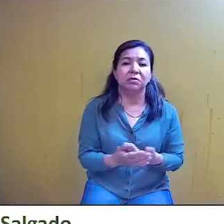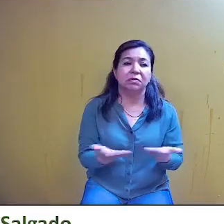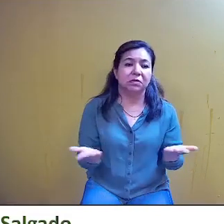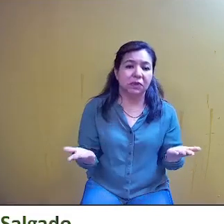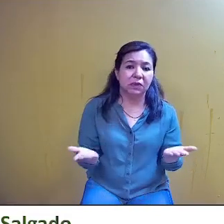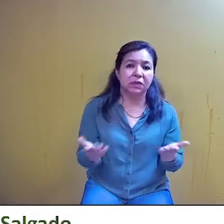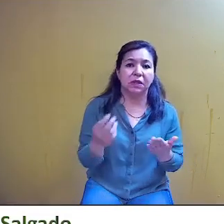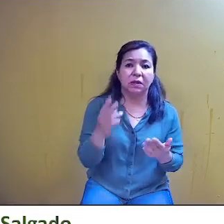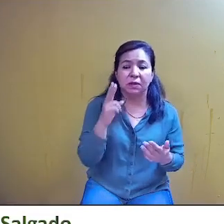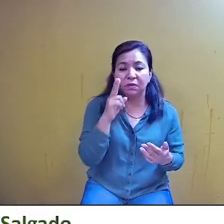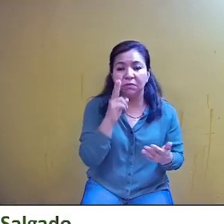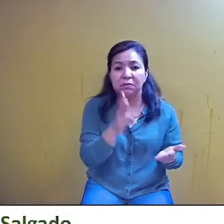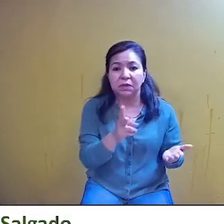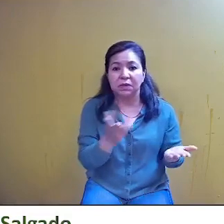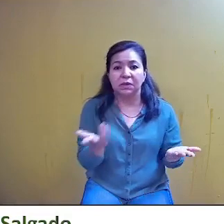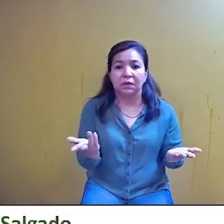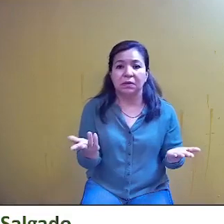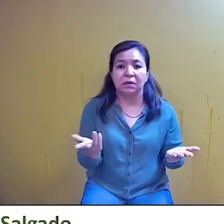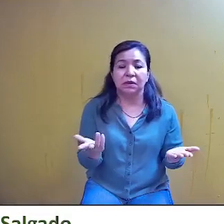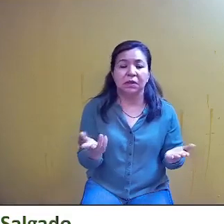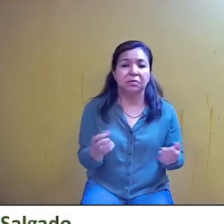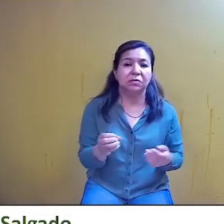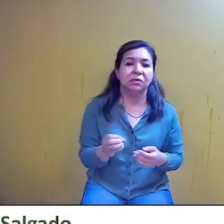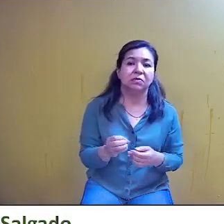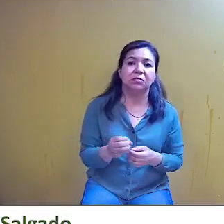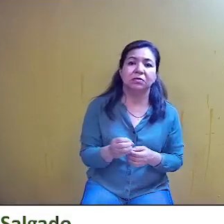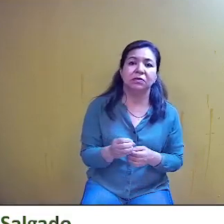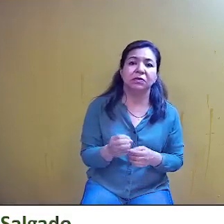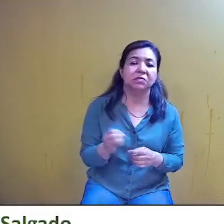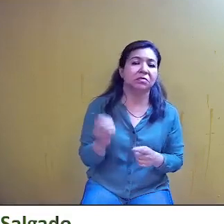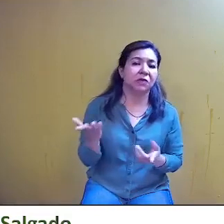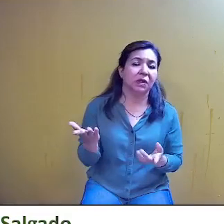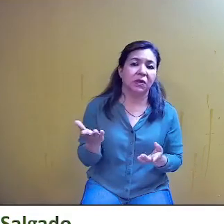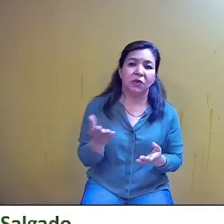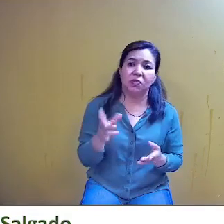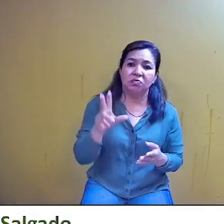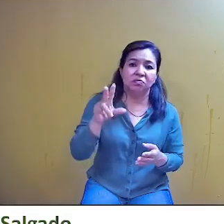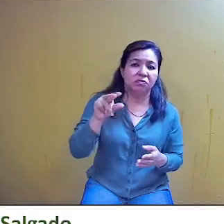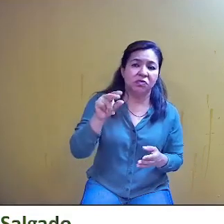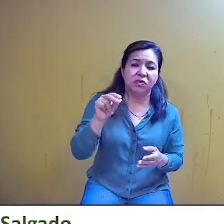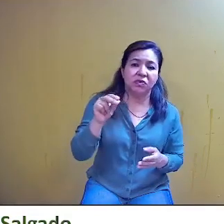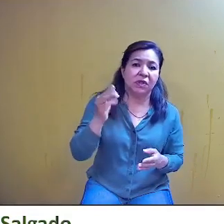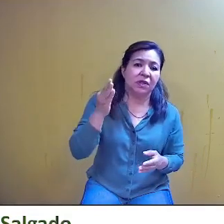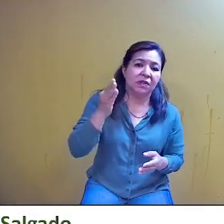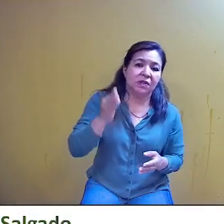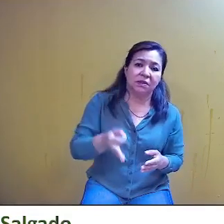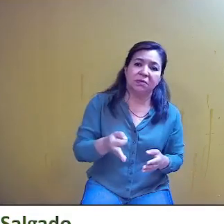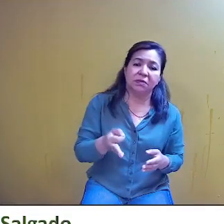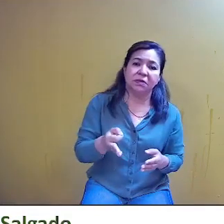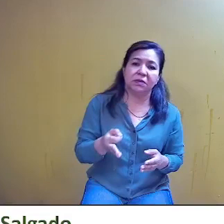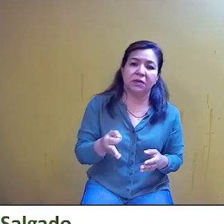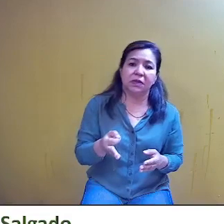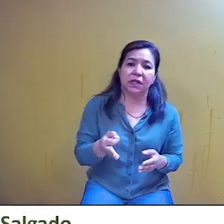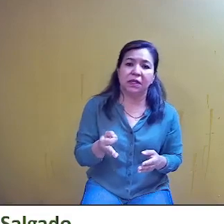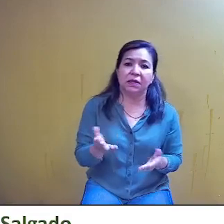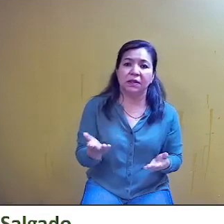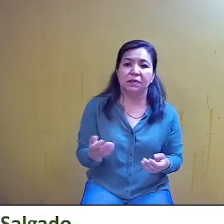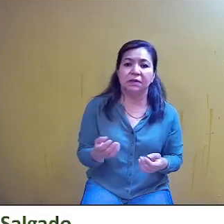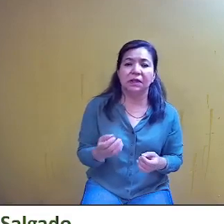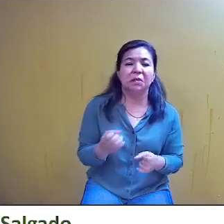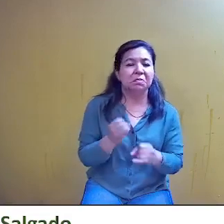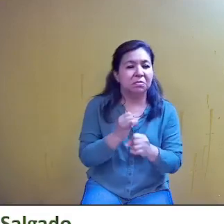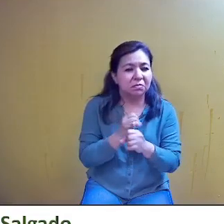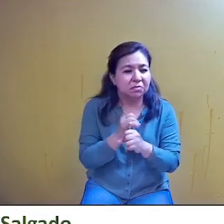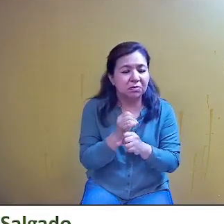interpretación del elemento subjetivo de la conducta denunciada, partiendo de un análisis de